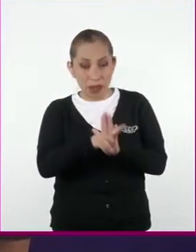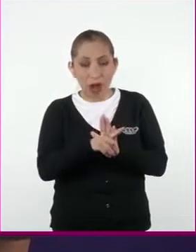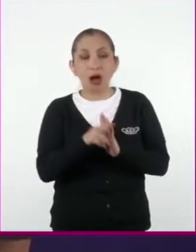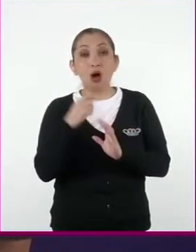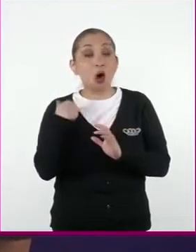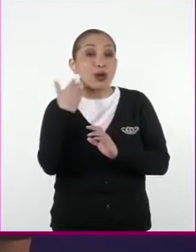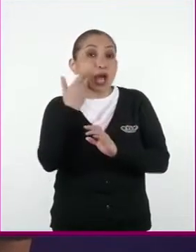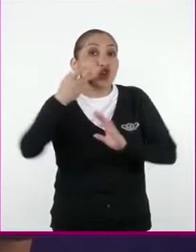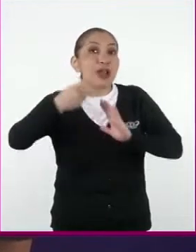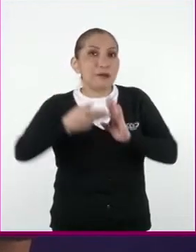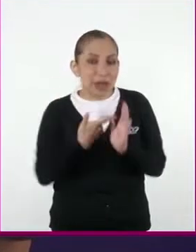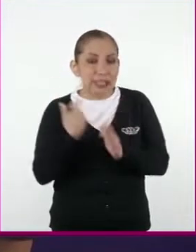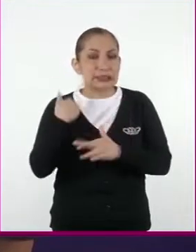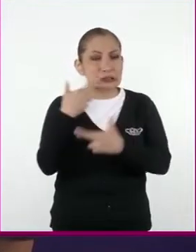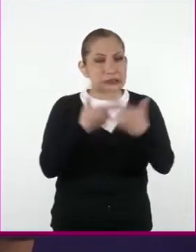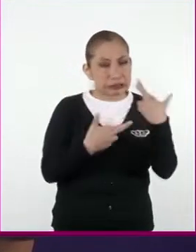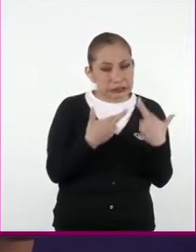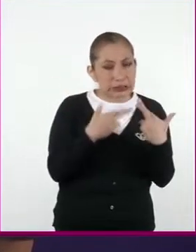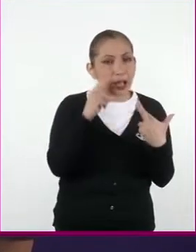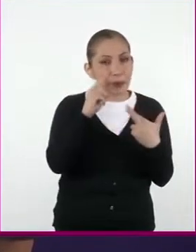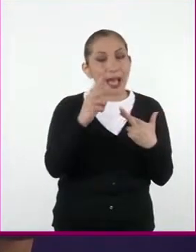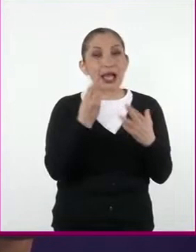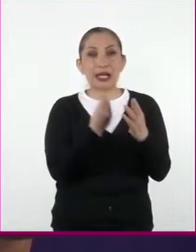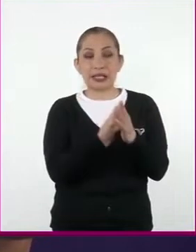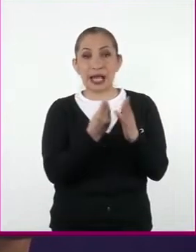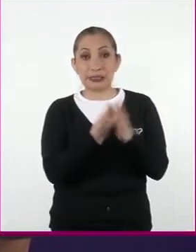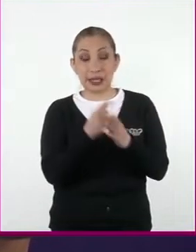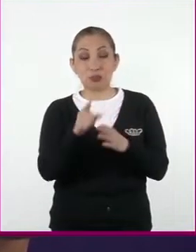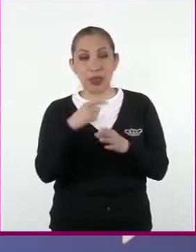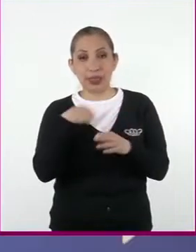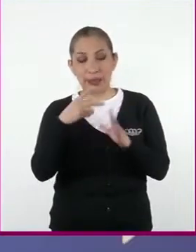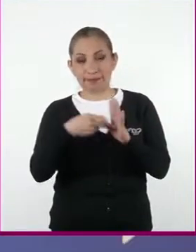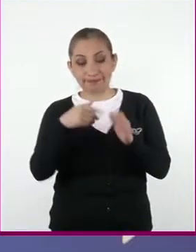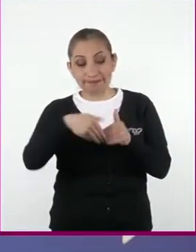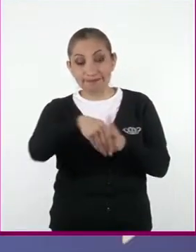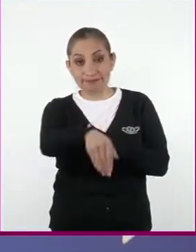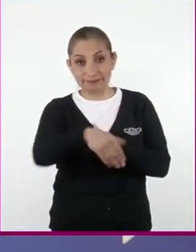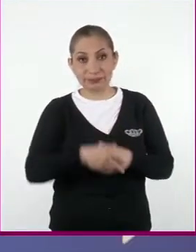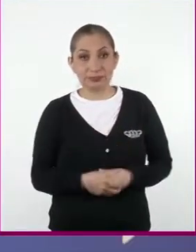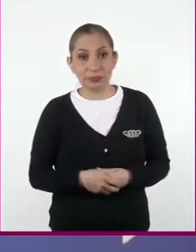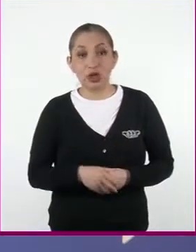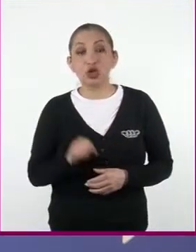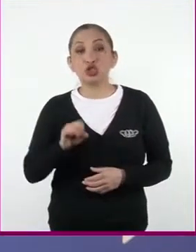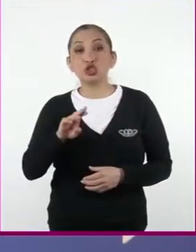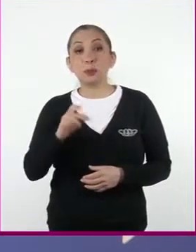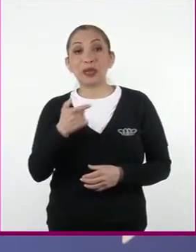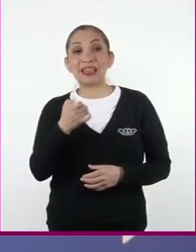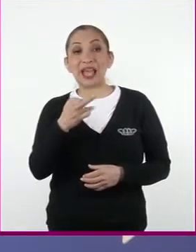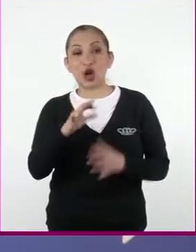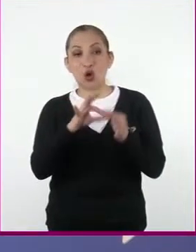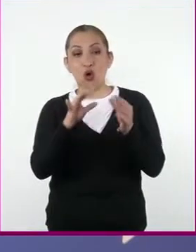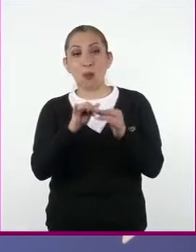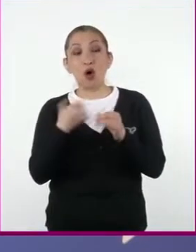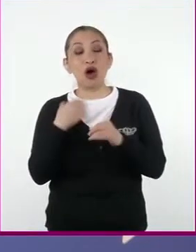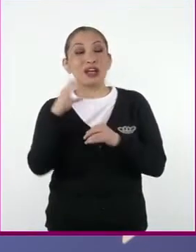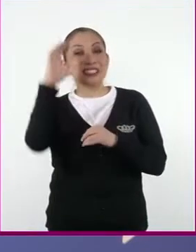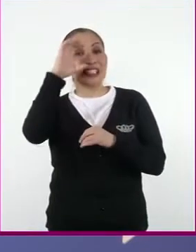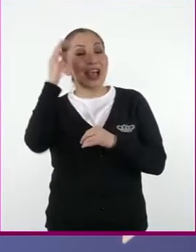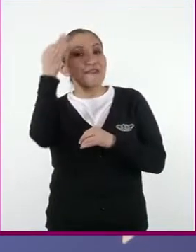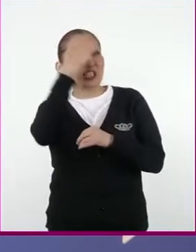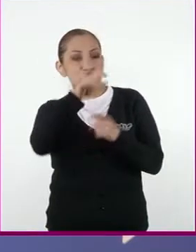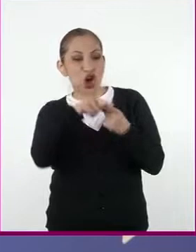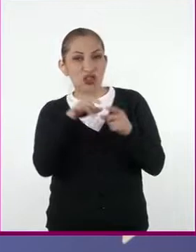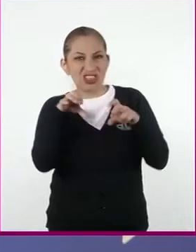si desean volverla a ver, recuerden que las sesiones se repetirán. Todo subgénero narrativo, como la ciencia ficción,